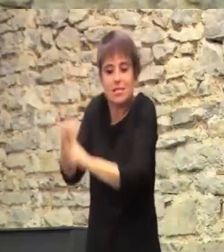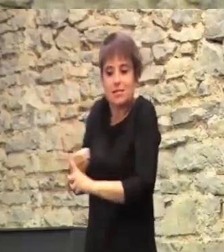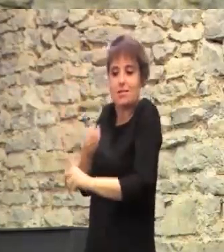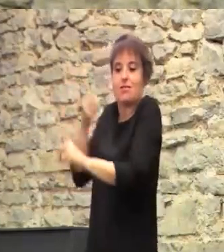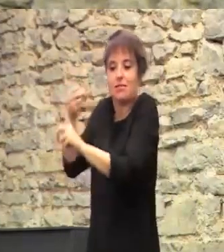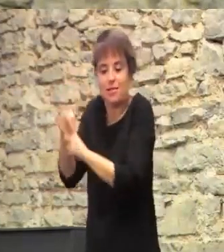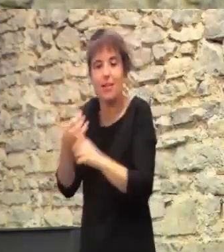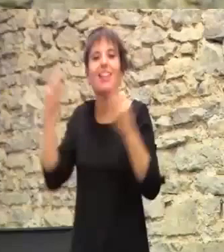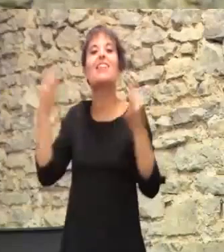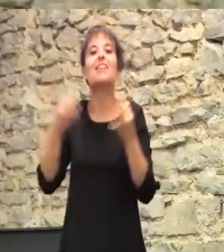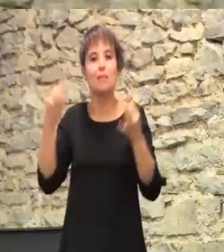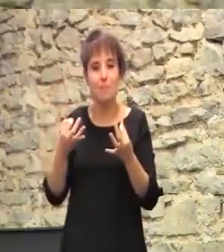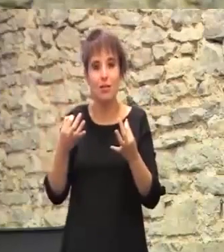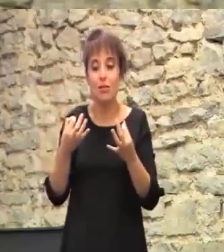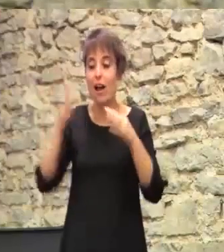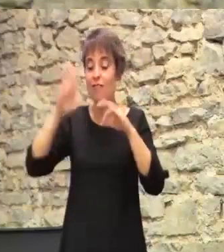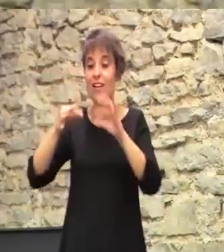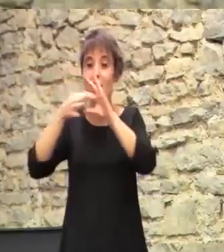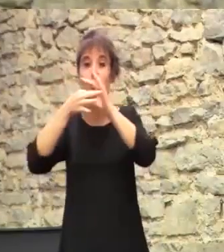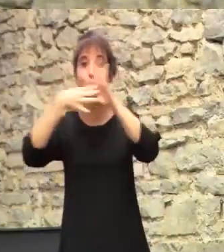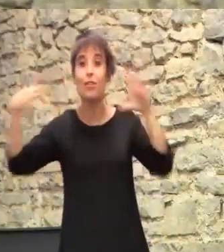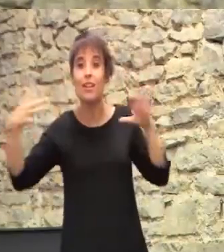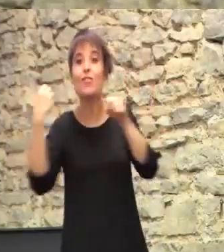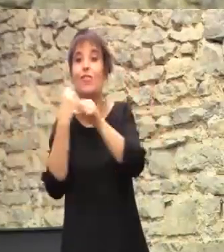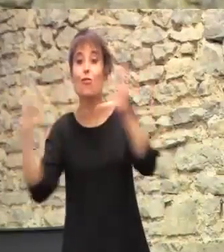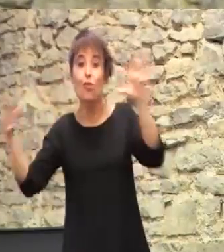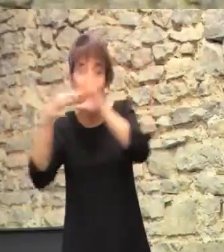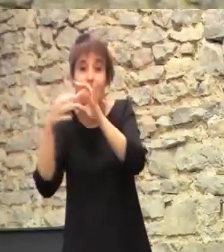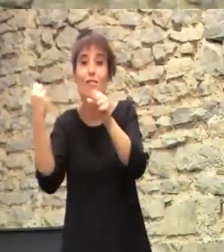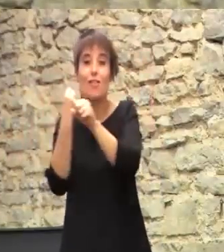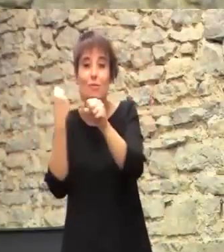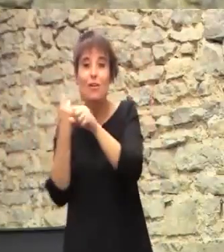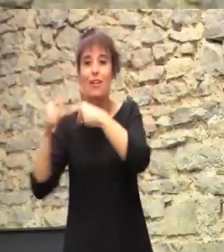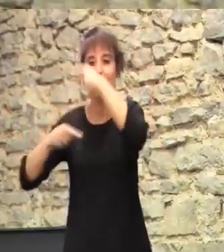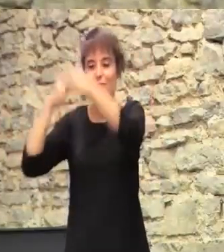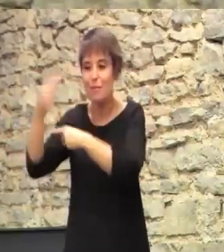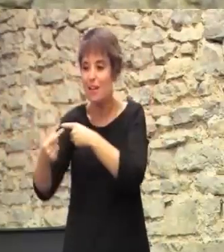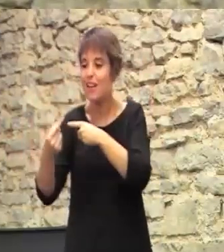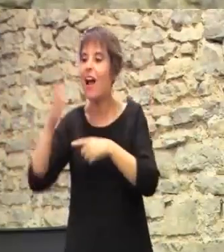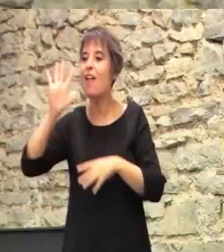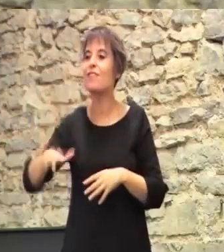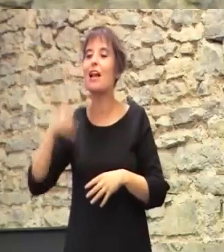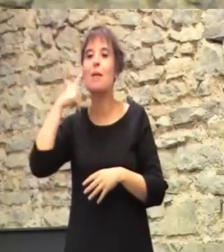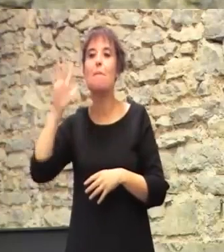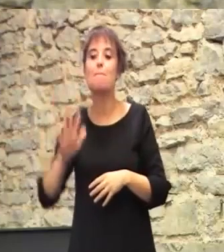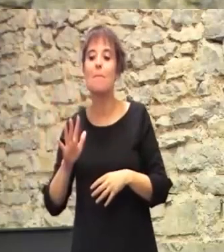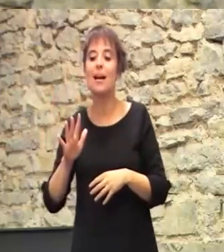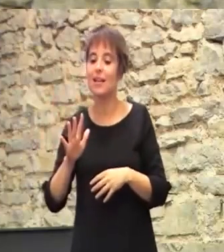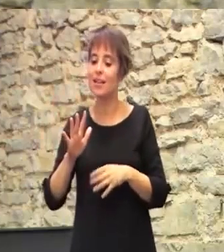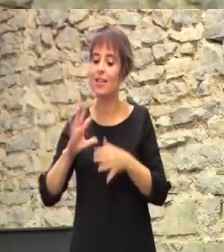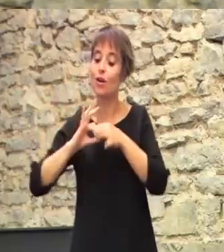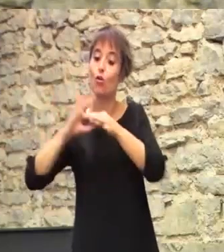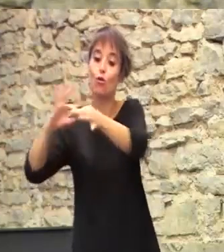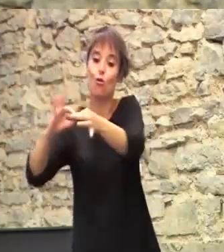qué pasó muchas de las medidas de conciliación laboral y familiar y lo que en lugar de entenderse como algo de